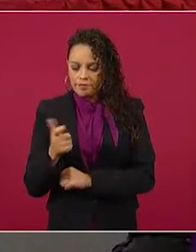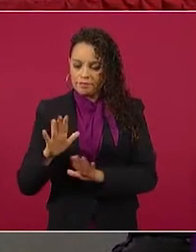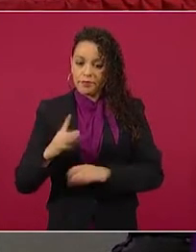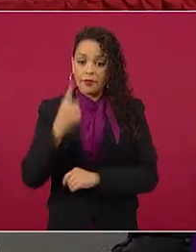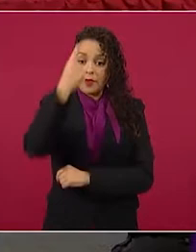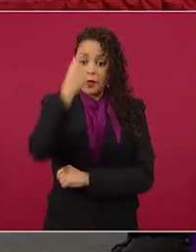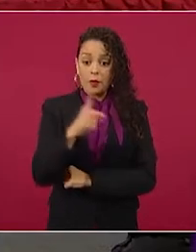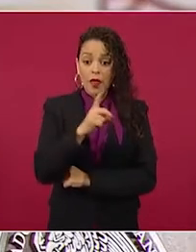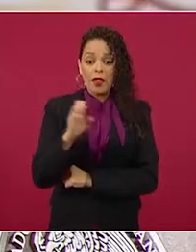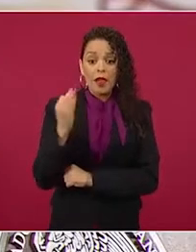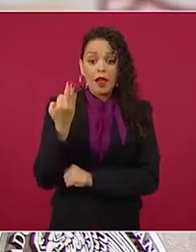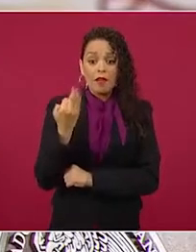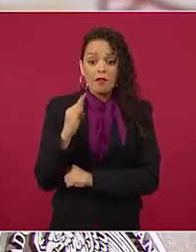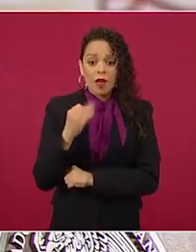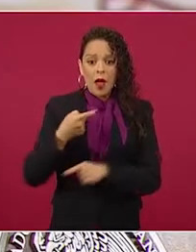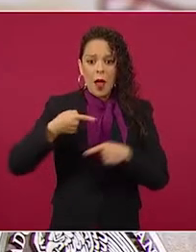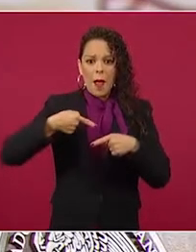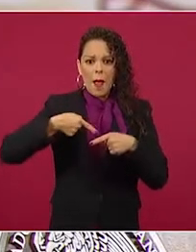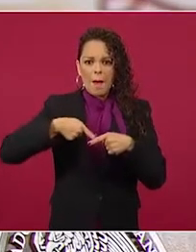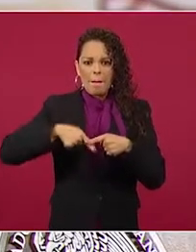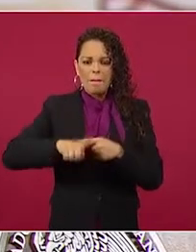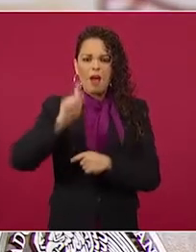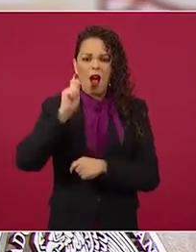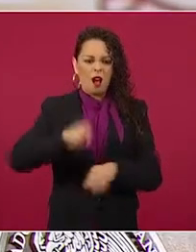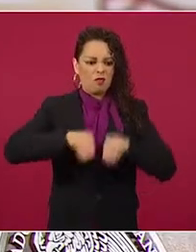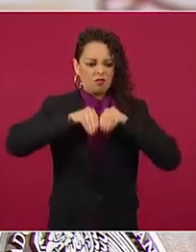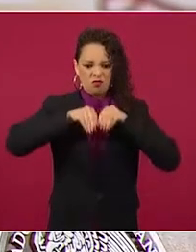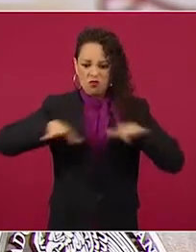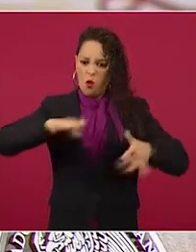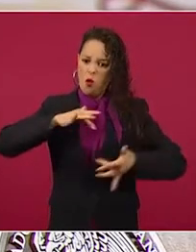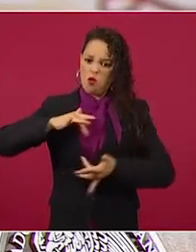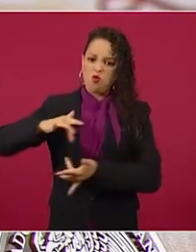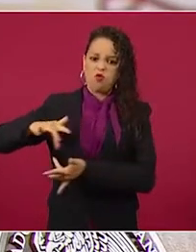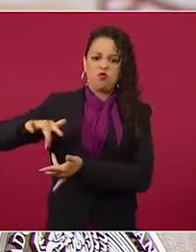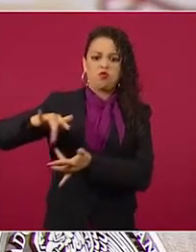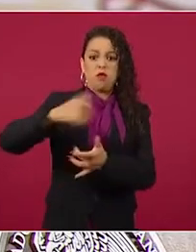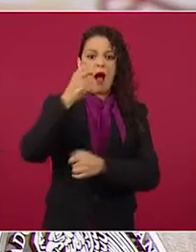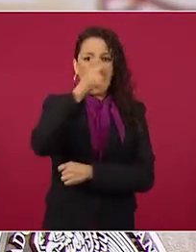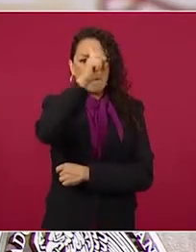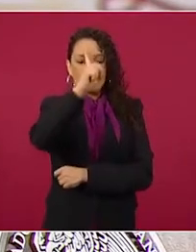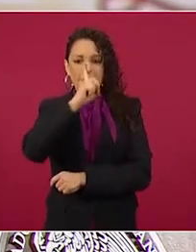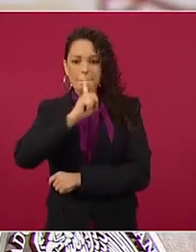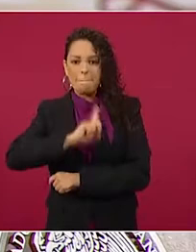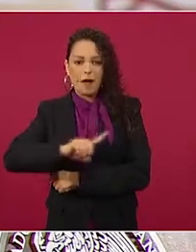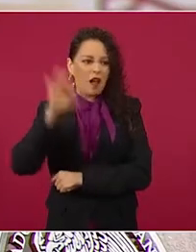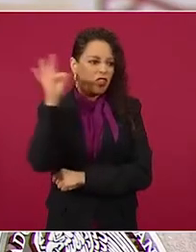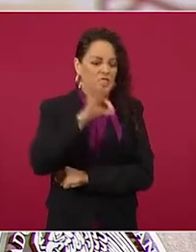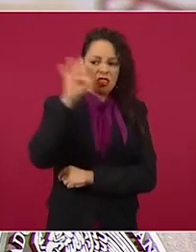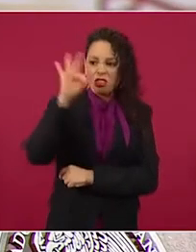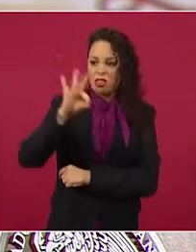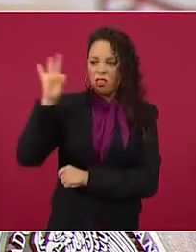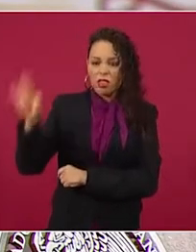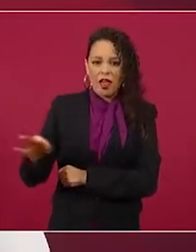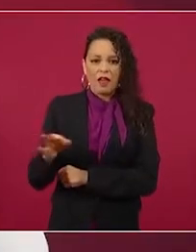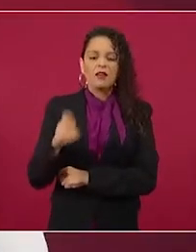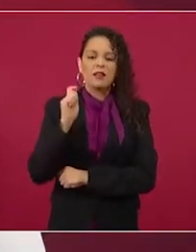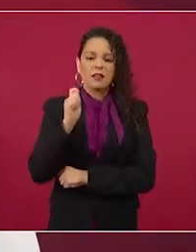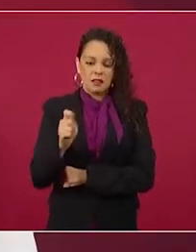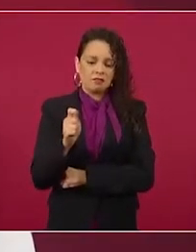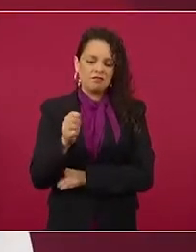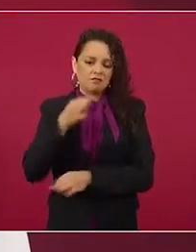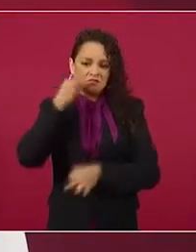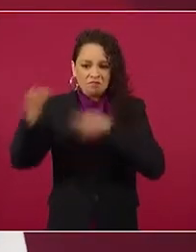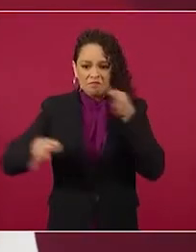echó a andar una campaña en redes con esta mentira. Con este tipo de notas falsas y campañas de